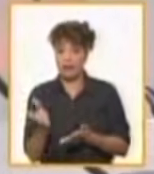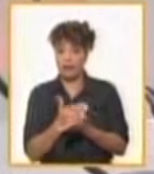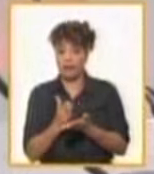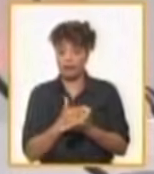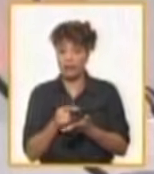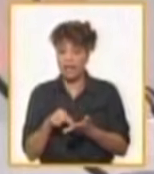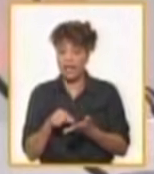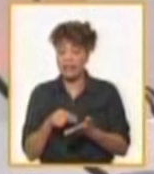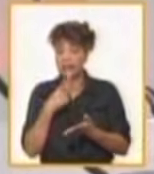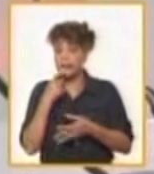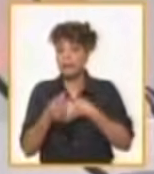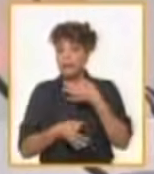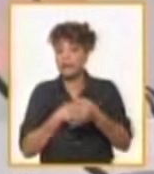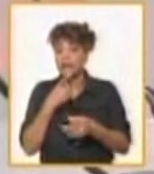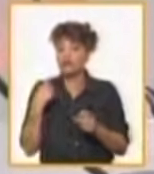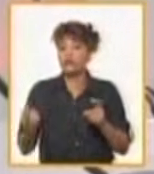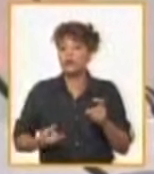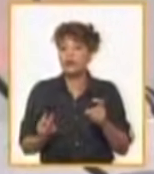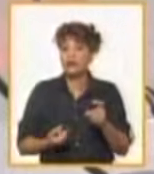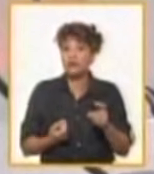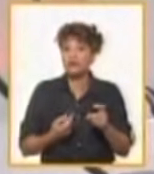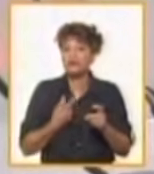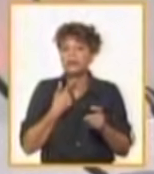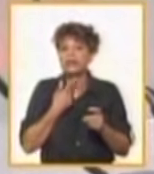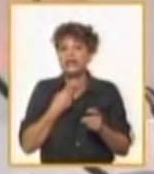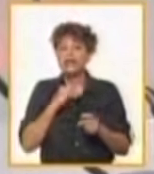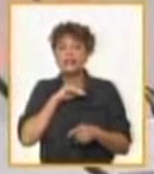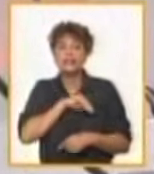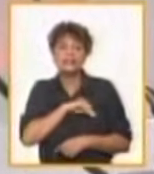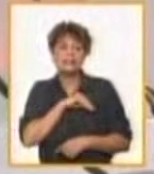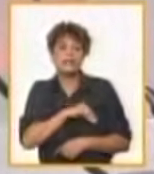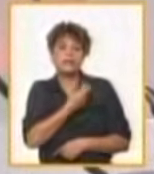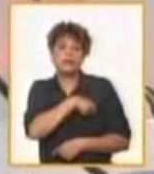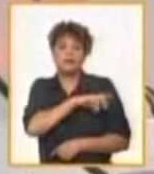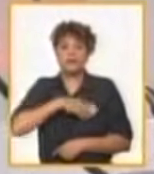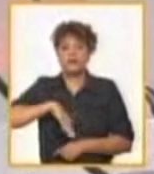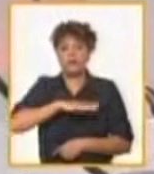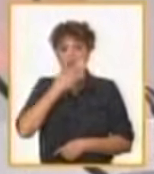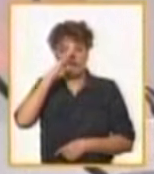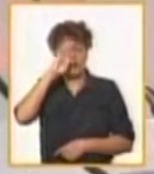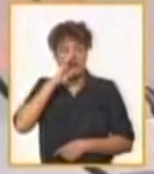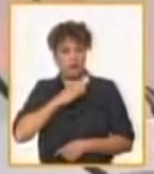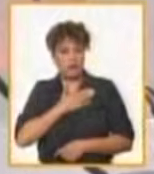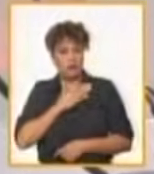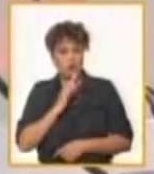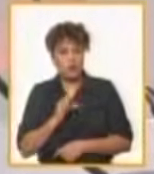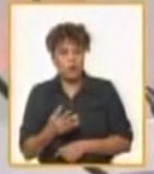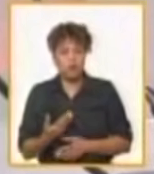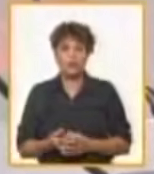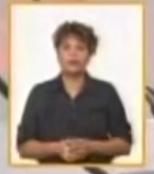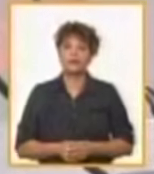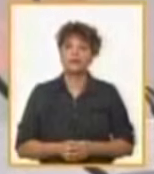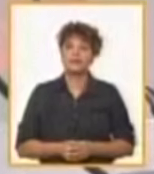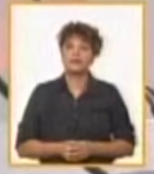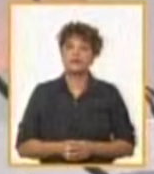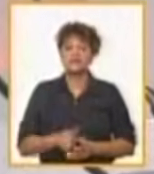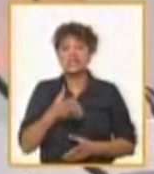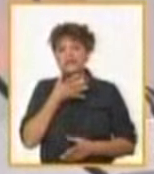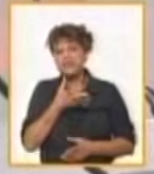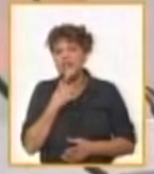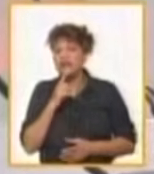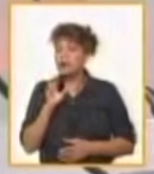una batalla por el espíritu del pueblo cubano, por lo que Fidel lo dice de una manera